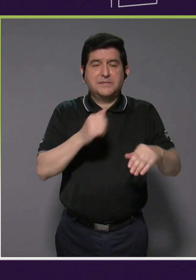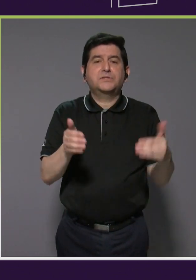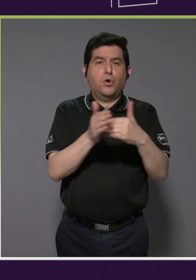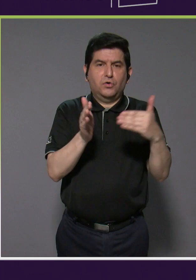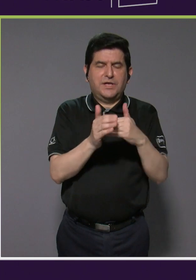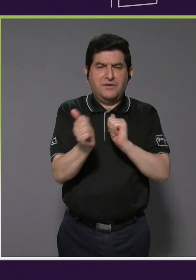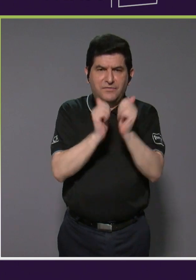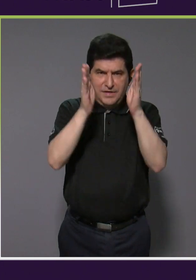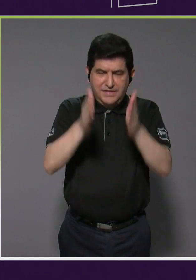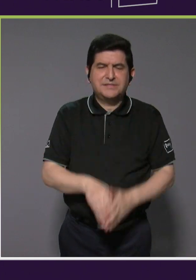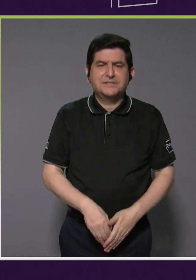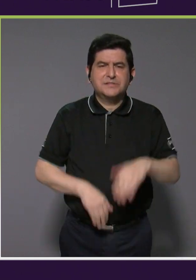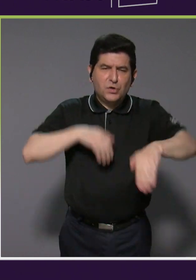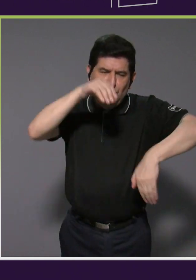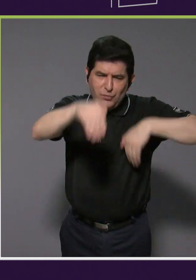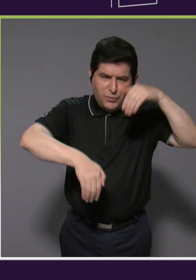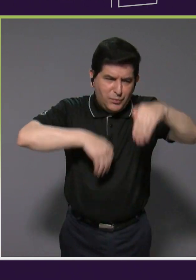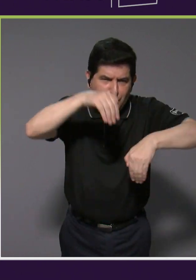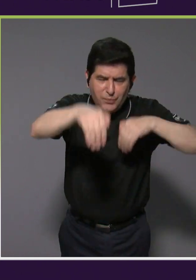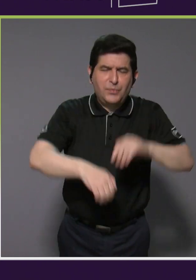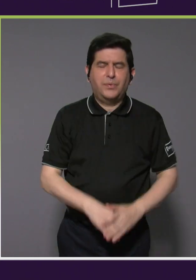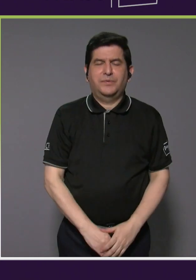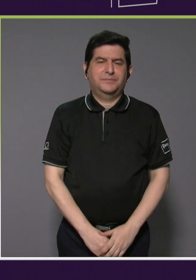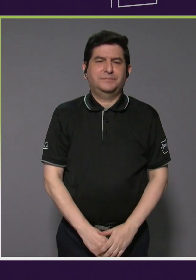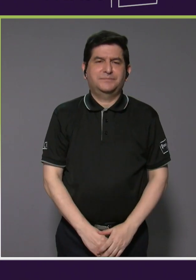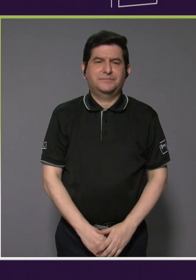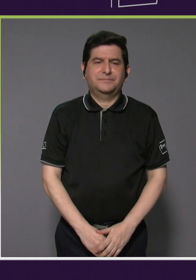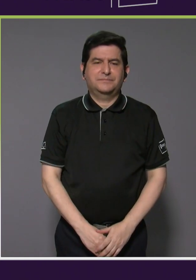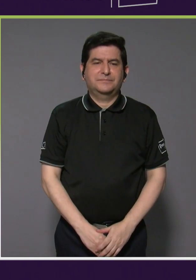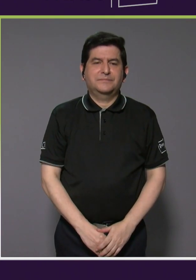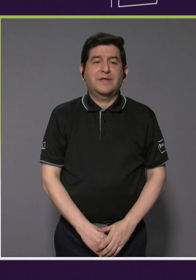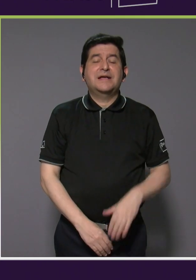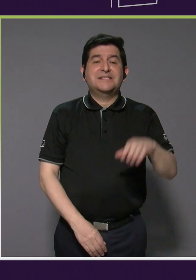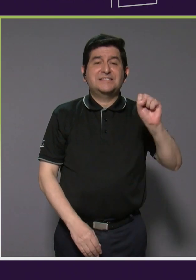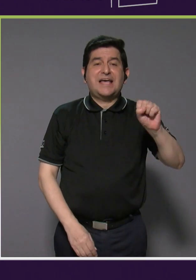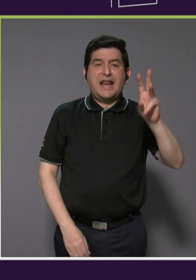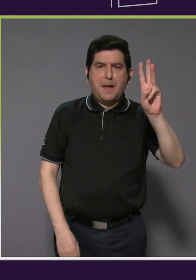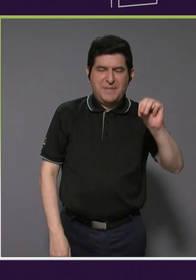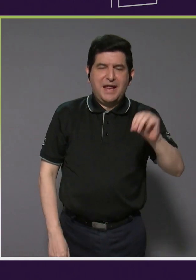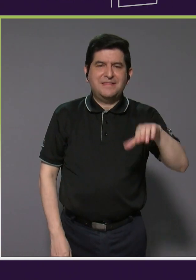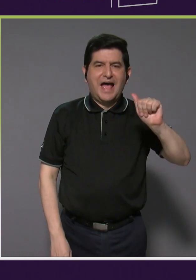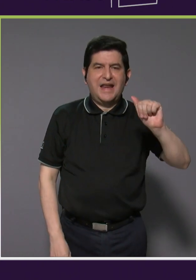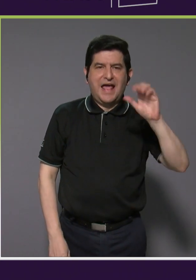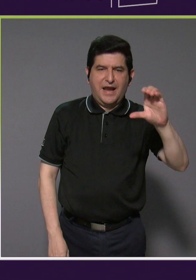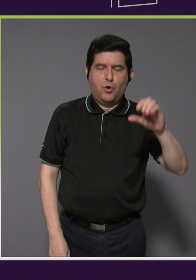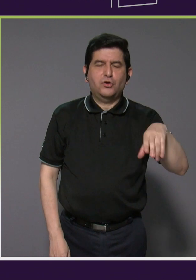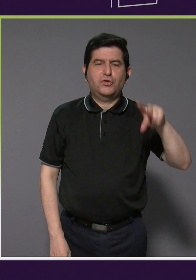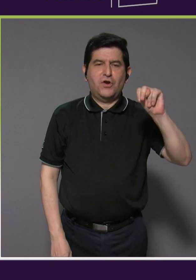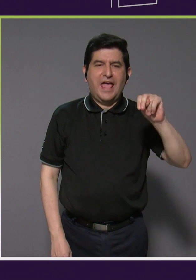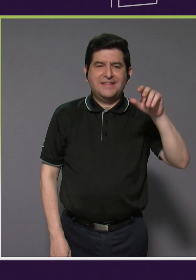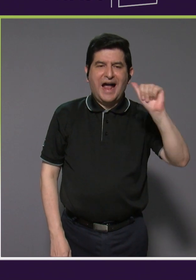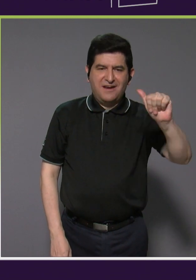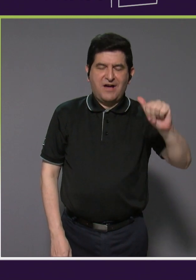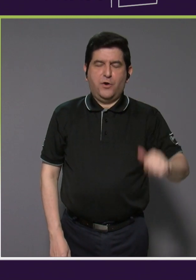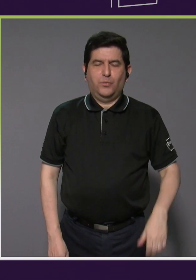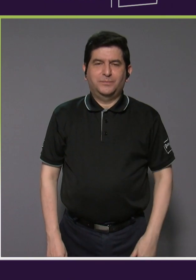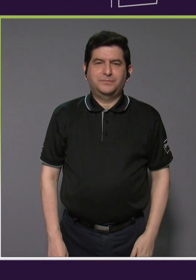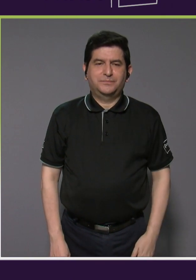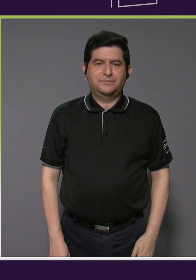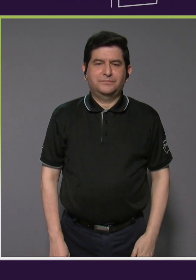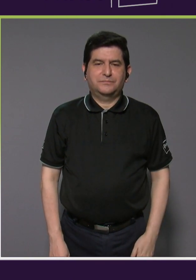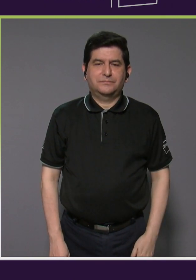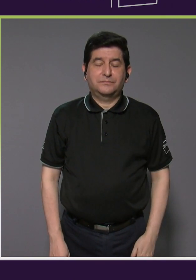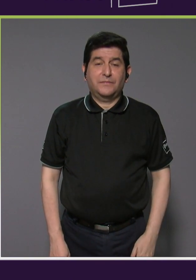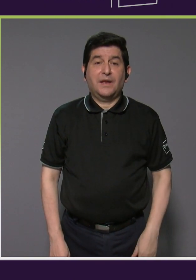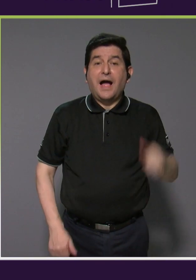nuevamente atletas en el agua en la disciplina de paranatación. Se trata de Sara Miranda, Ariana Coto y Nathan Alfaro. Para